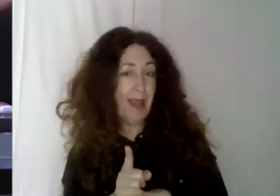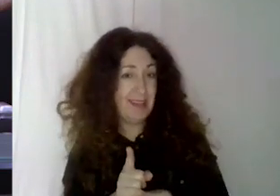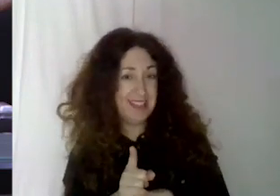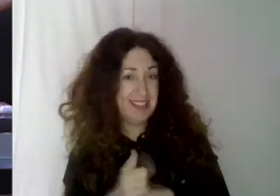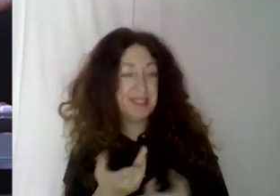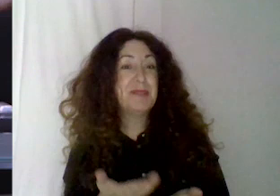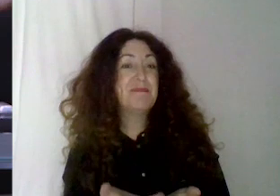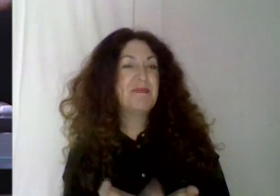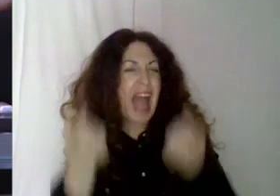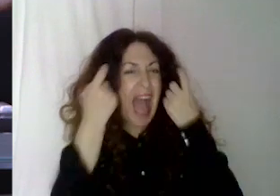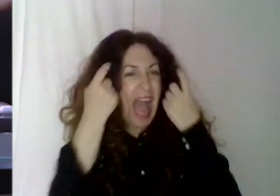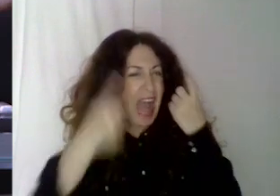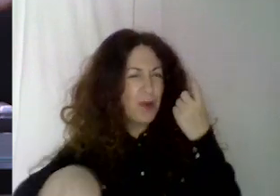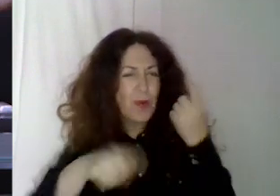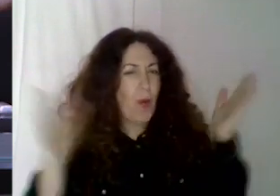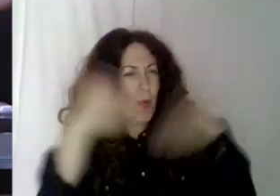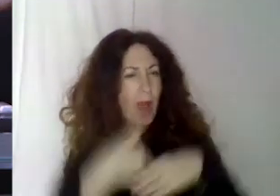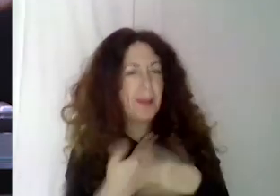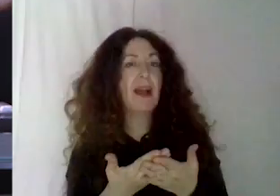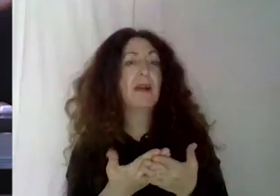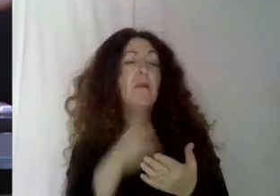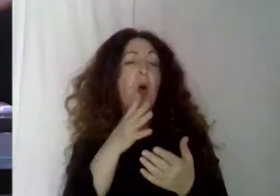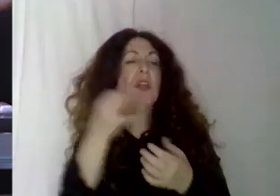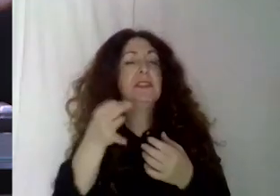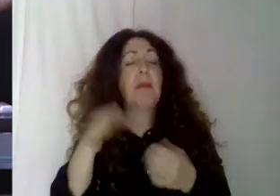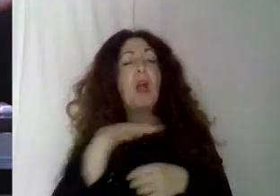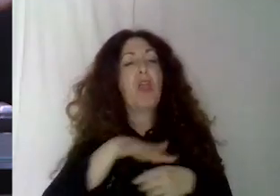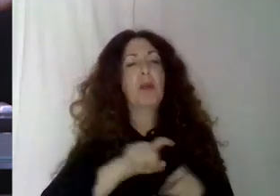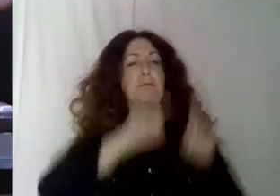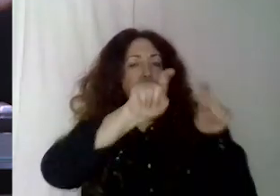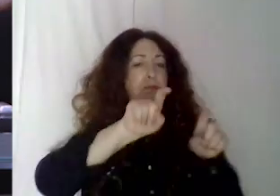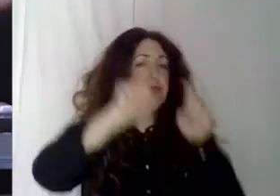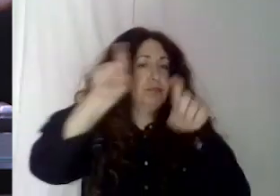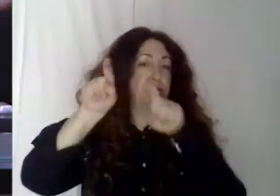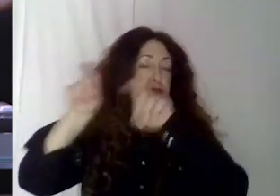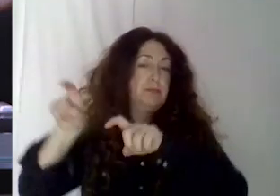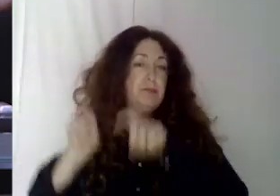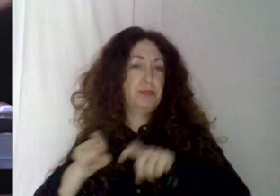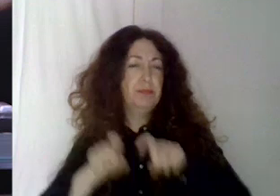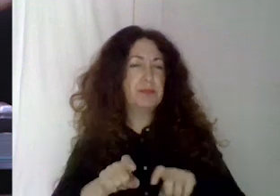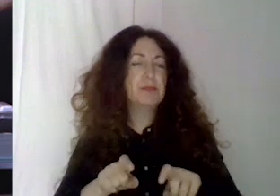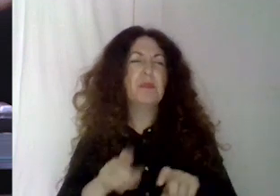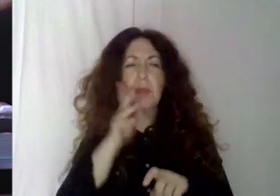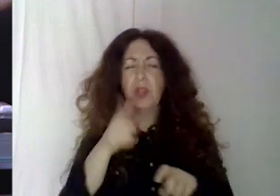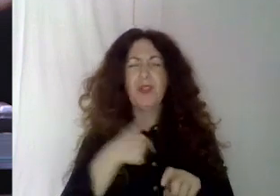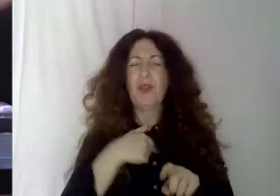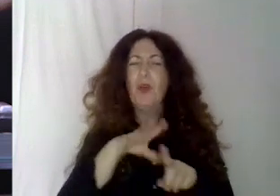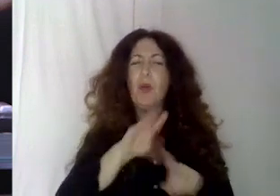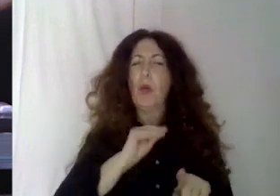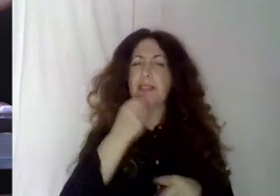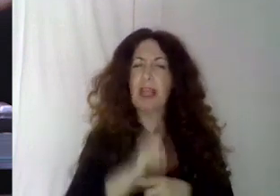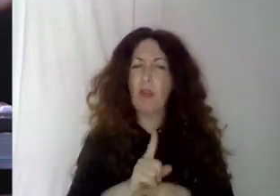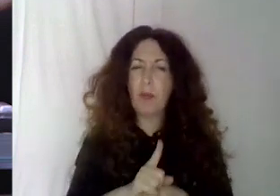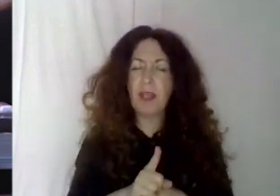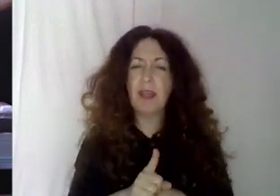llegan importantes encargos. Hay una pelea en la que hiere a un noble en Nápoles y es encarcelado en